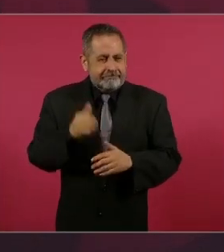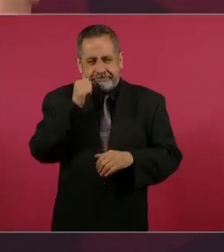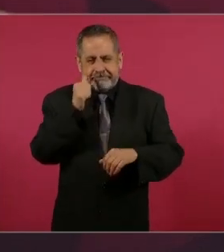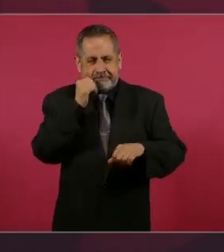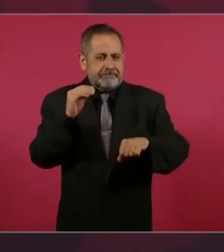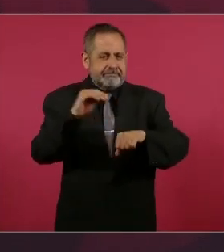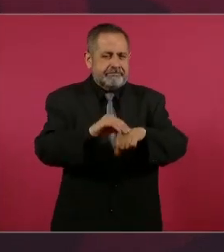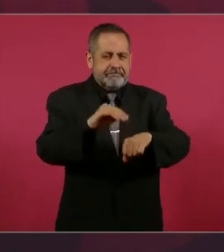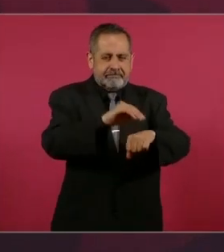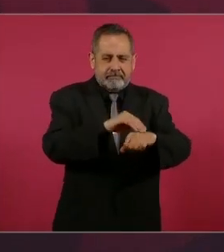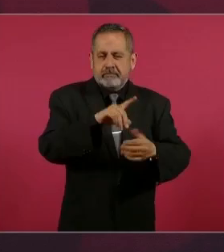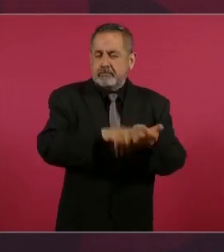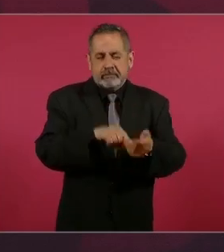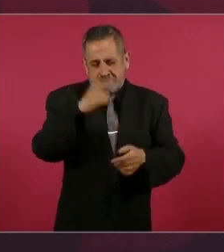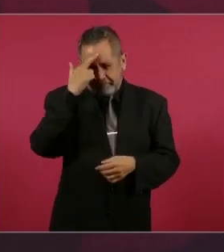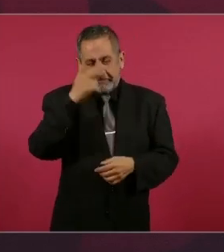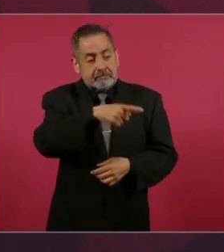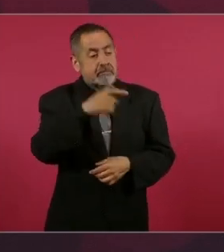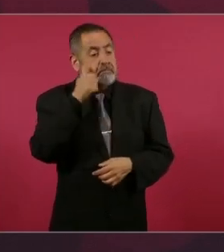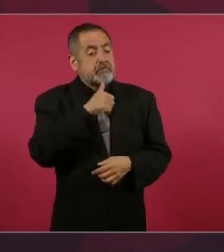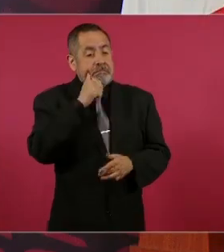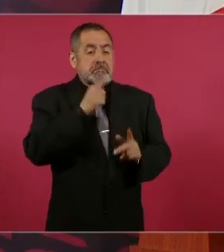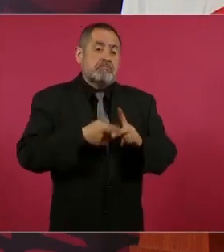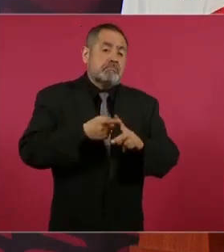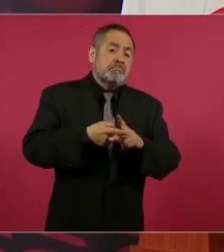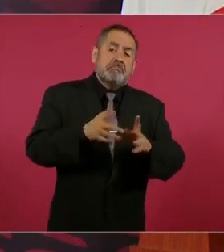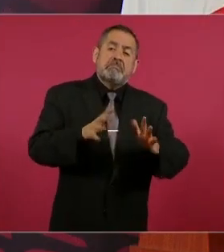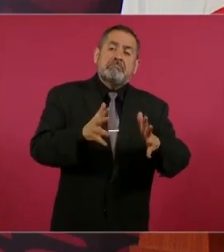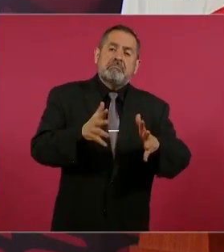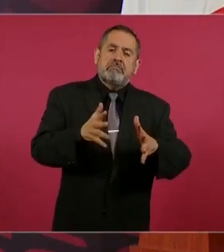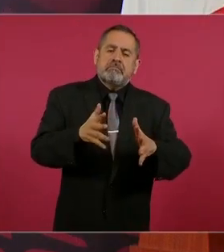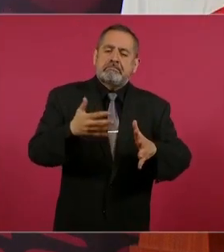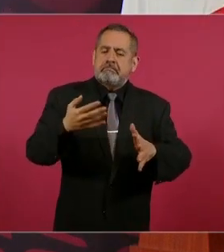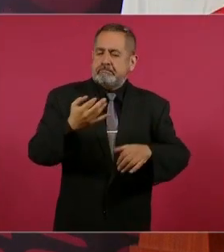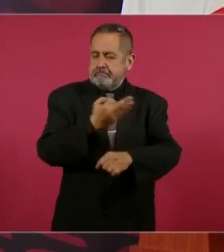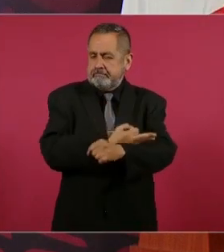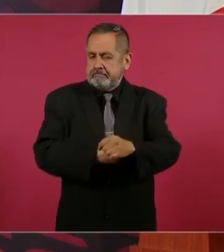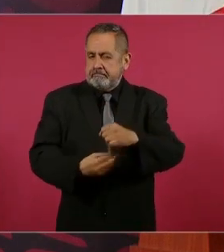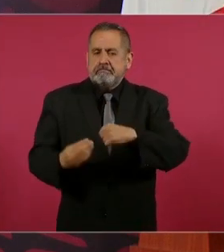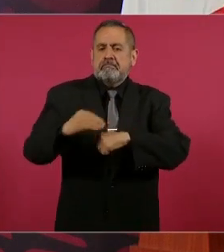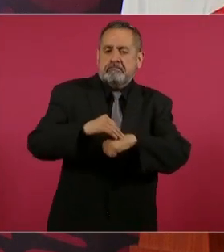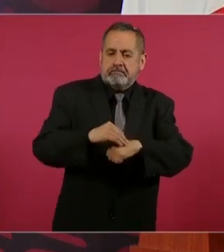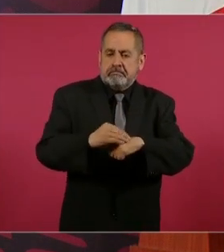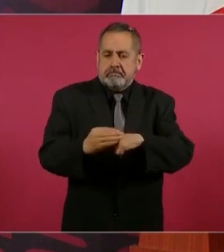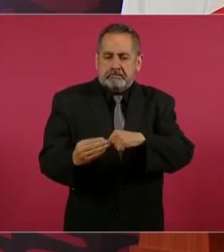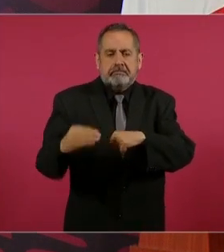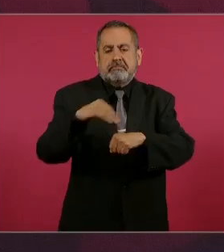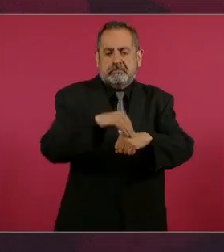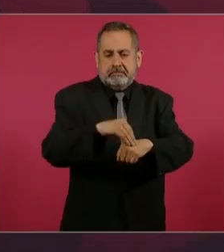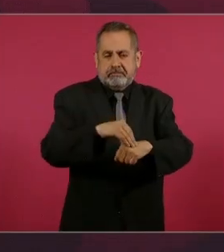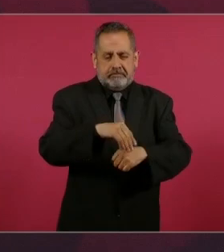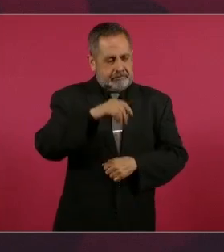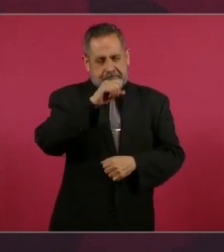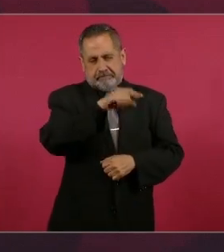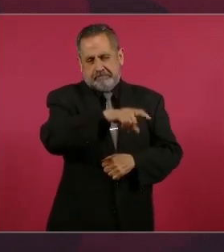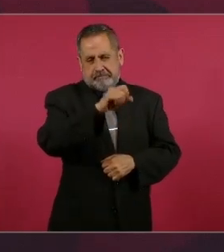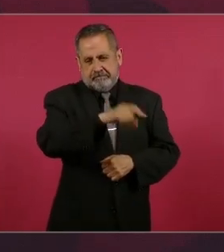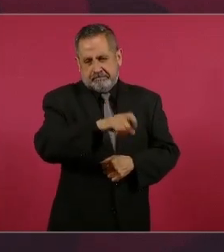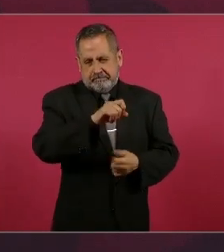porque si nos vamos a cómo estimaban lo que iban a costar sus obras, el